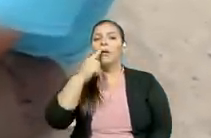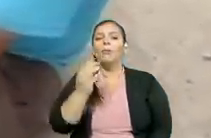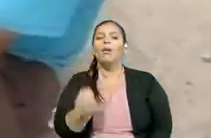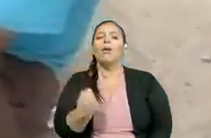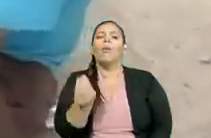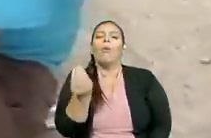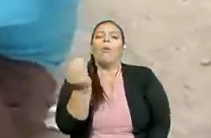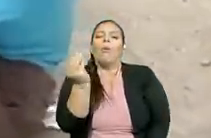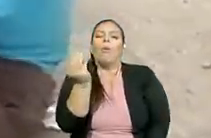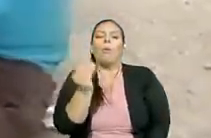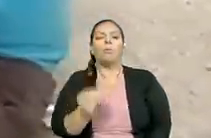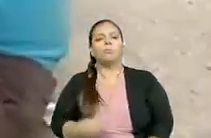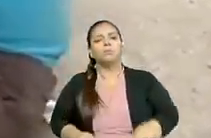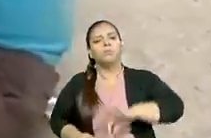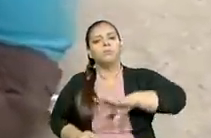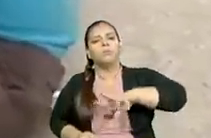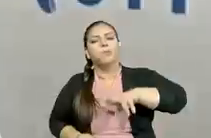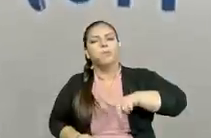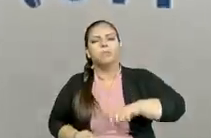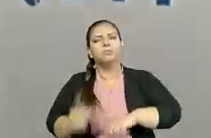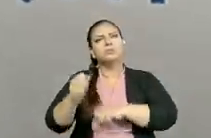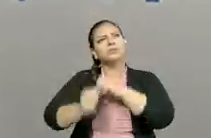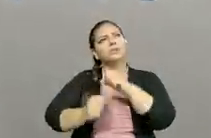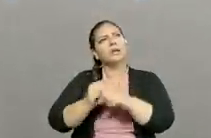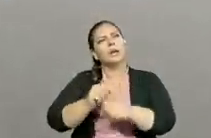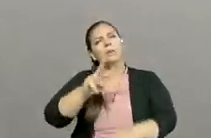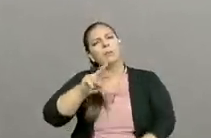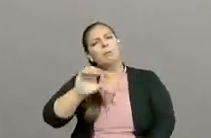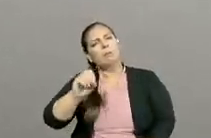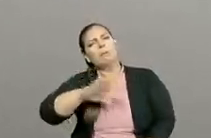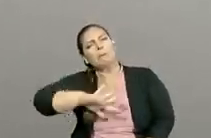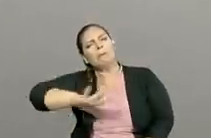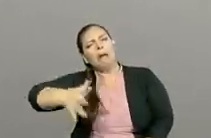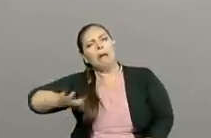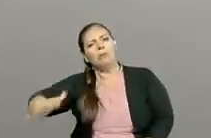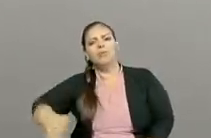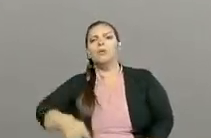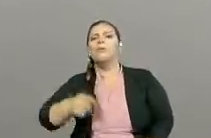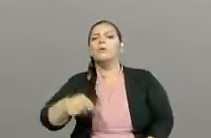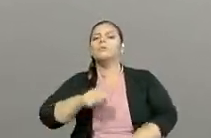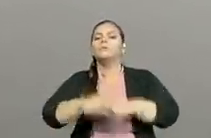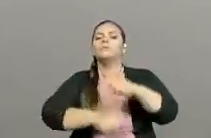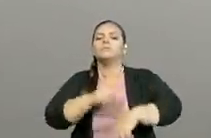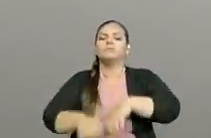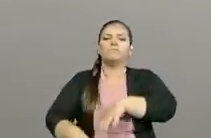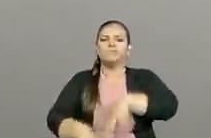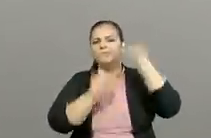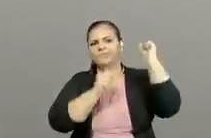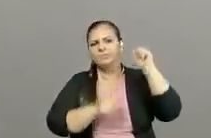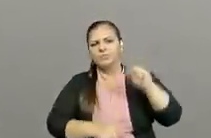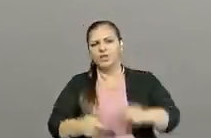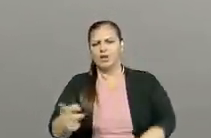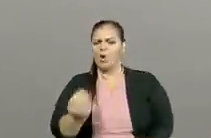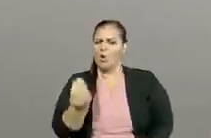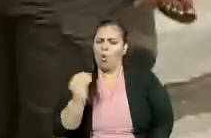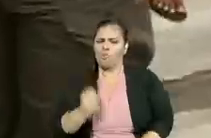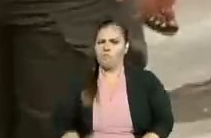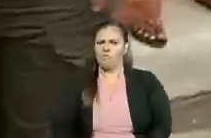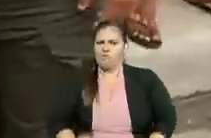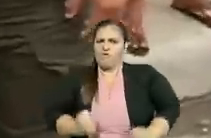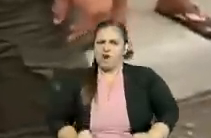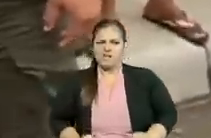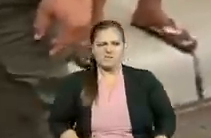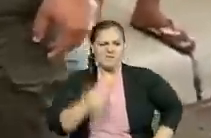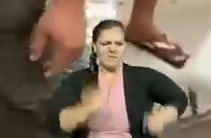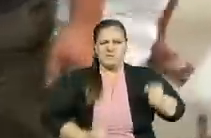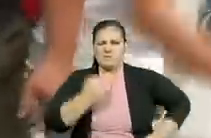El antisocial sería un joven cuya edad no superaría los 20 años. Esa agilidad fue vital para burlar